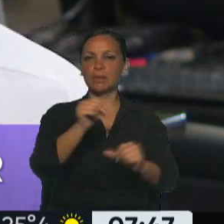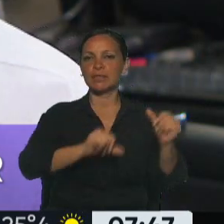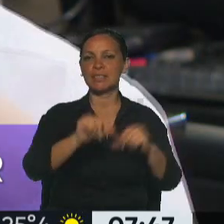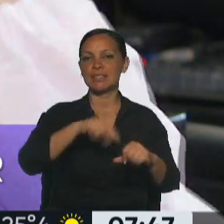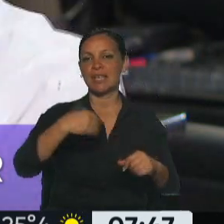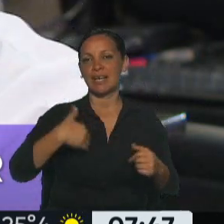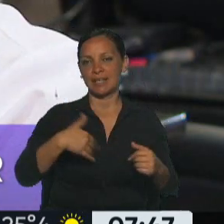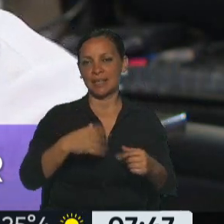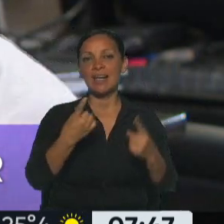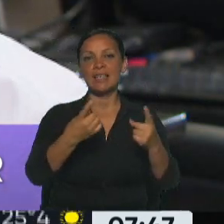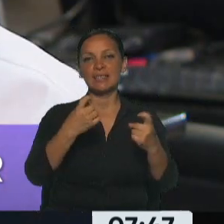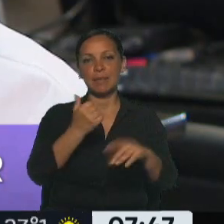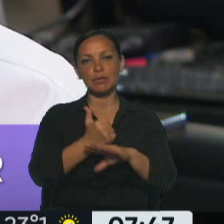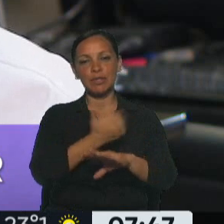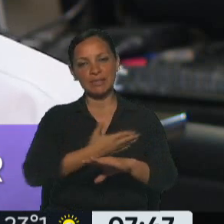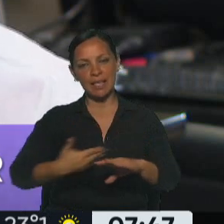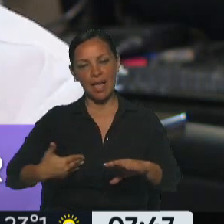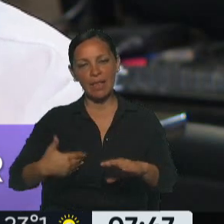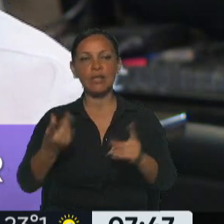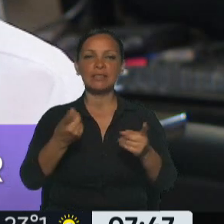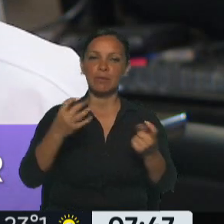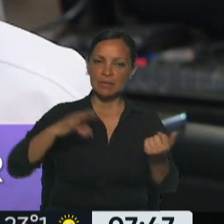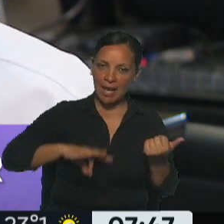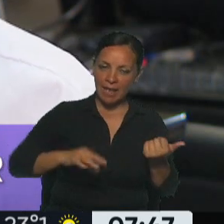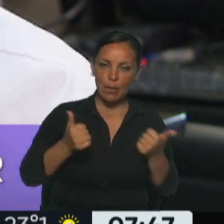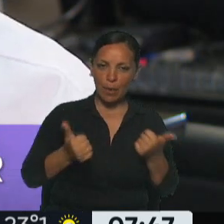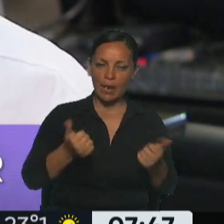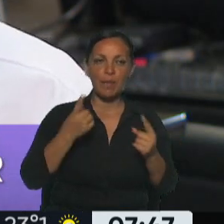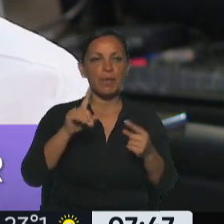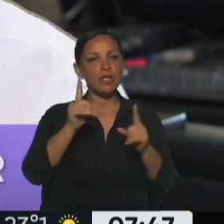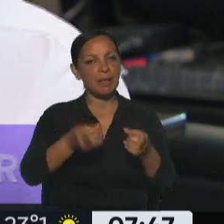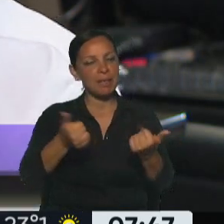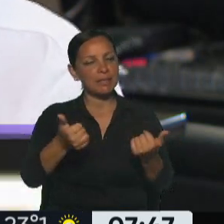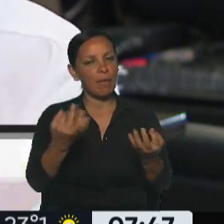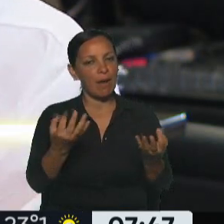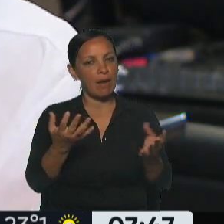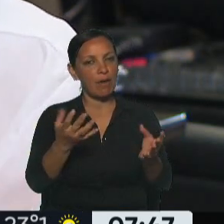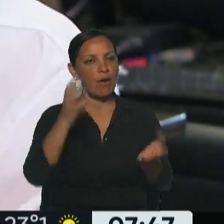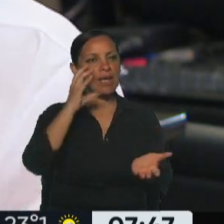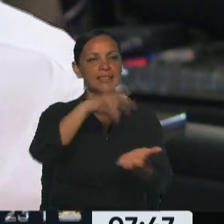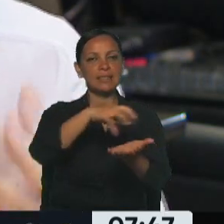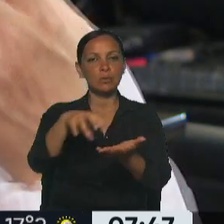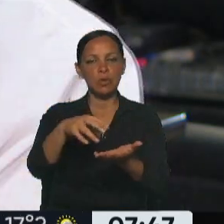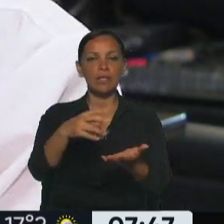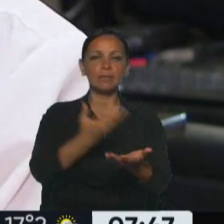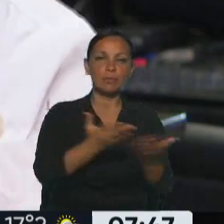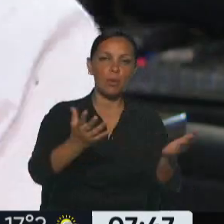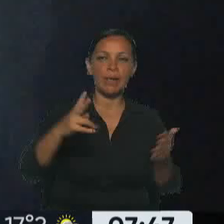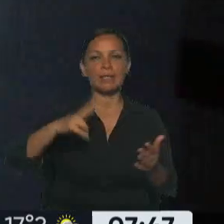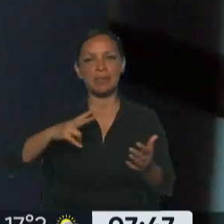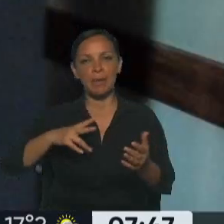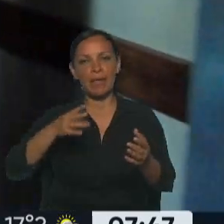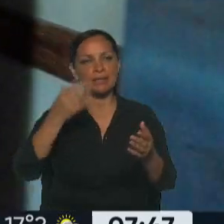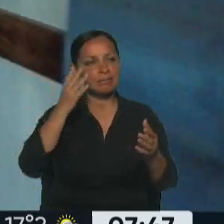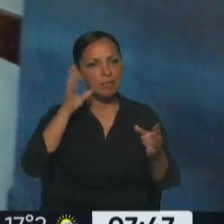únicos necesitamos un estado presente necesitamos buenos salarios pero también está bueno que tanto instituciones públicas como privadas se ocupen de que